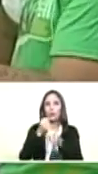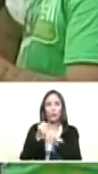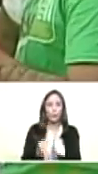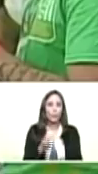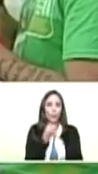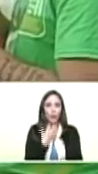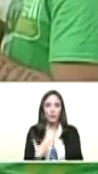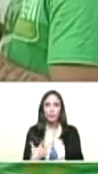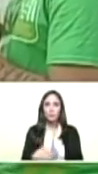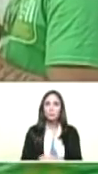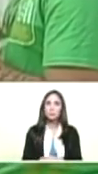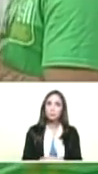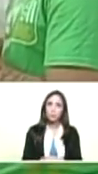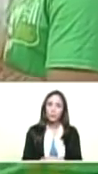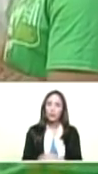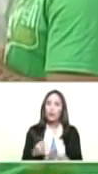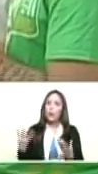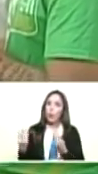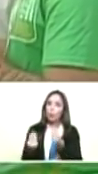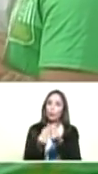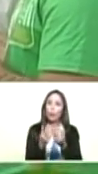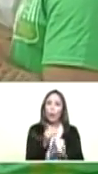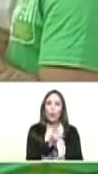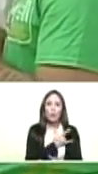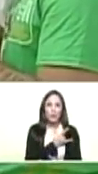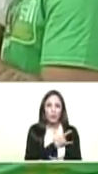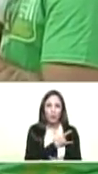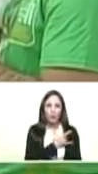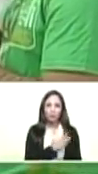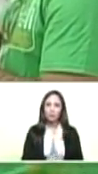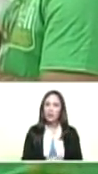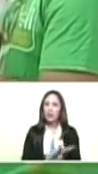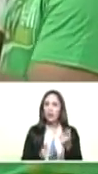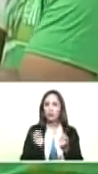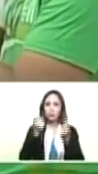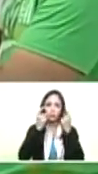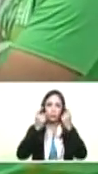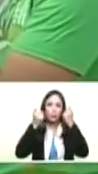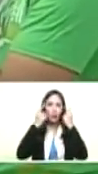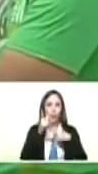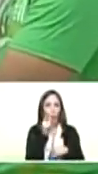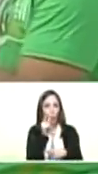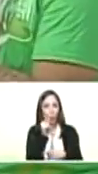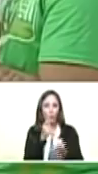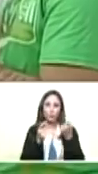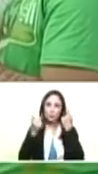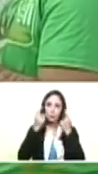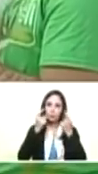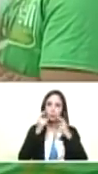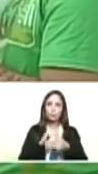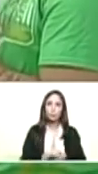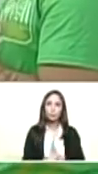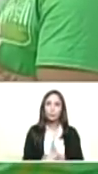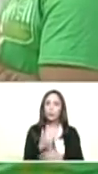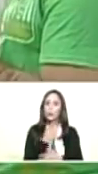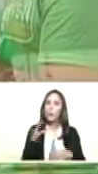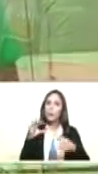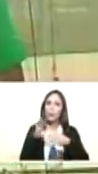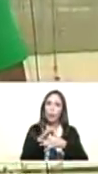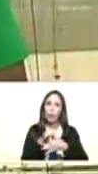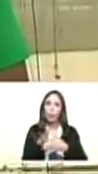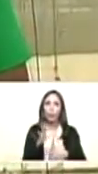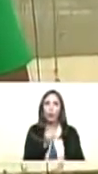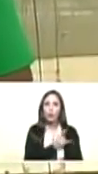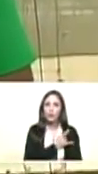presidente. Conjuntamente con la Universidad Rómulo Gallego, atendiendo los lineamientos del ministro Freddy Bernal, hemos entablado una alianza. La